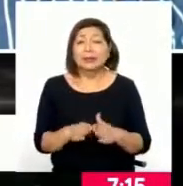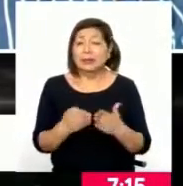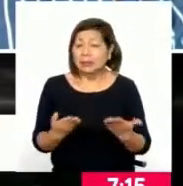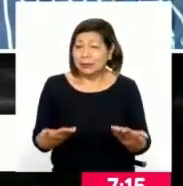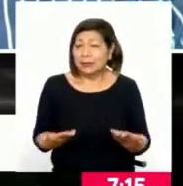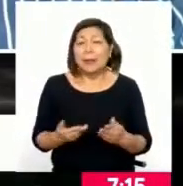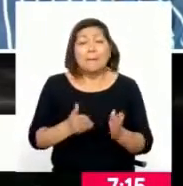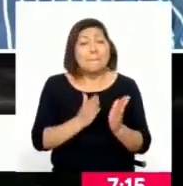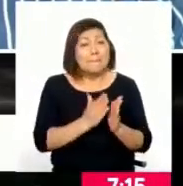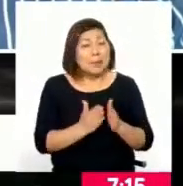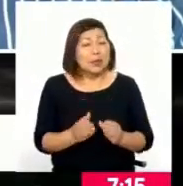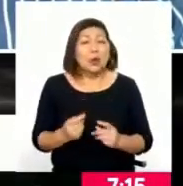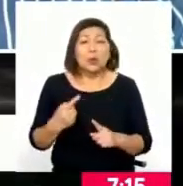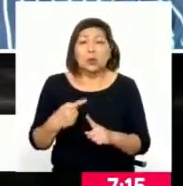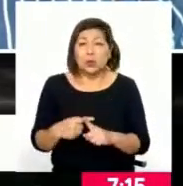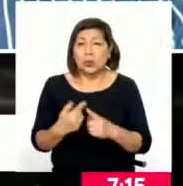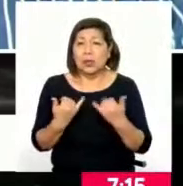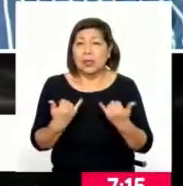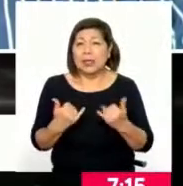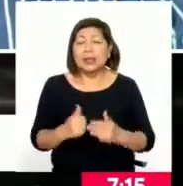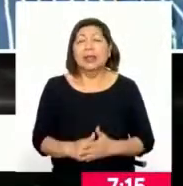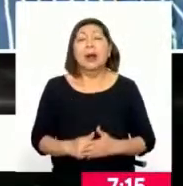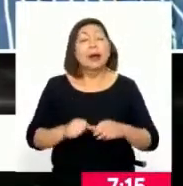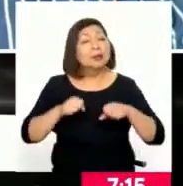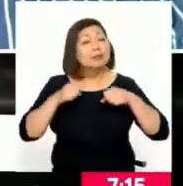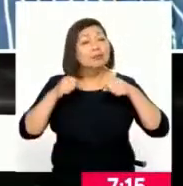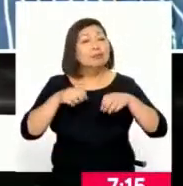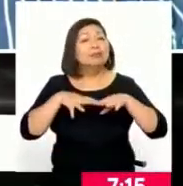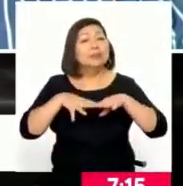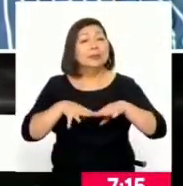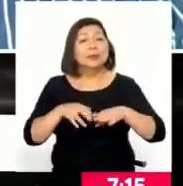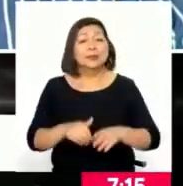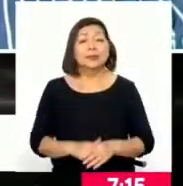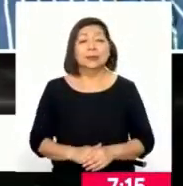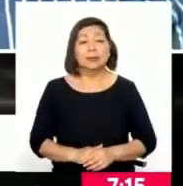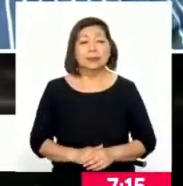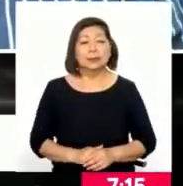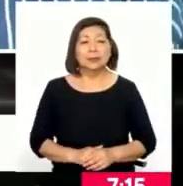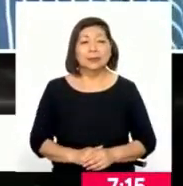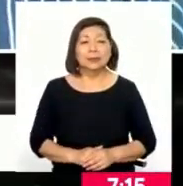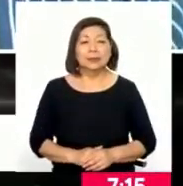implementado esta medida y sumado pues a esta inmovilización social obligatoria?